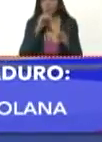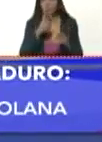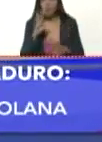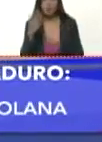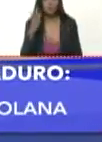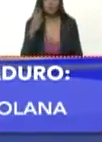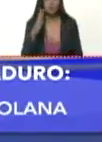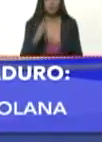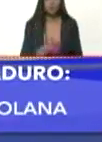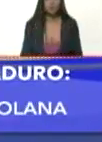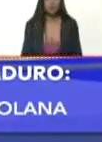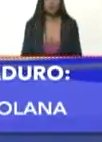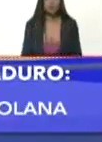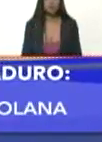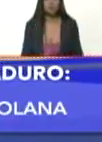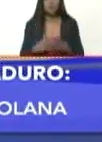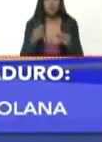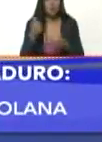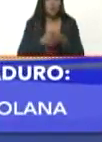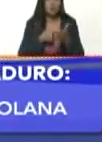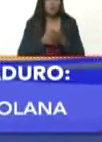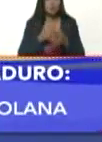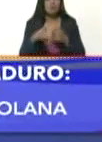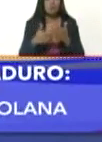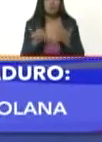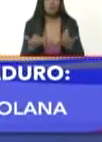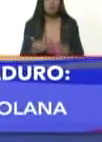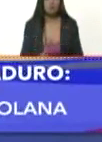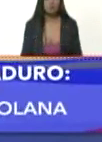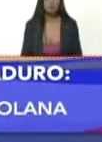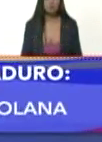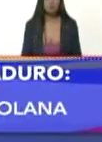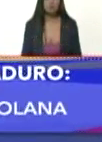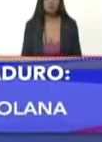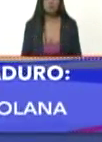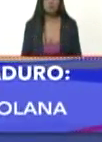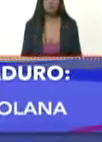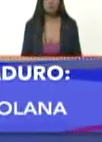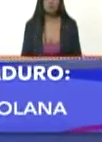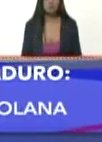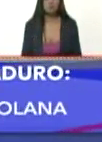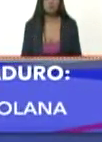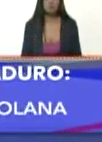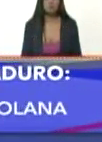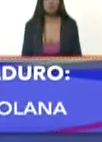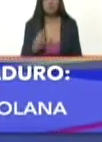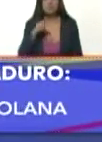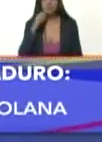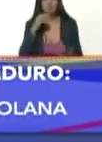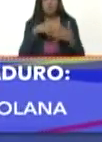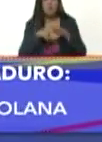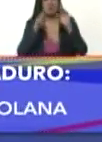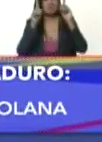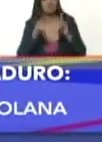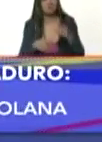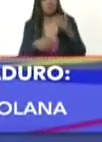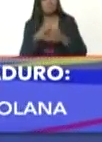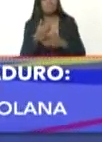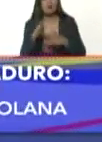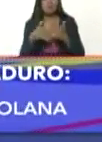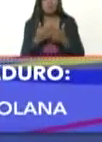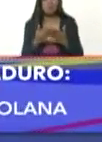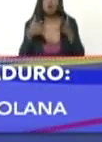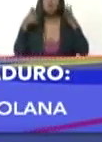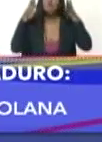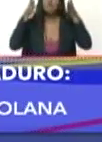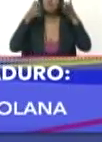todas las batallas, tiene una influencia decisiva en la formación